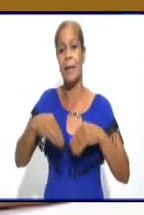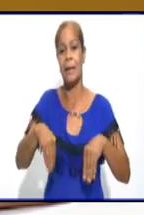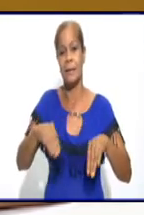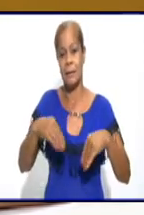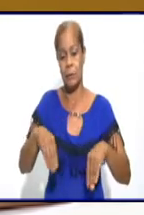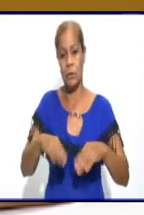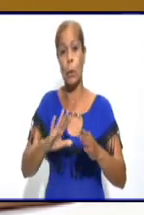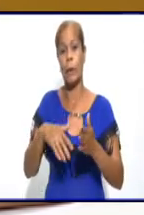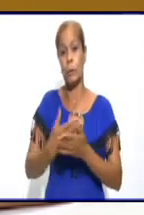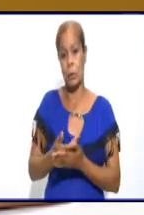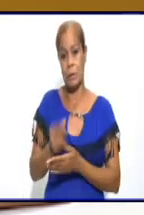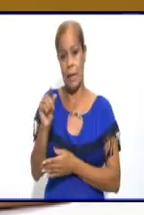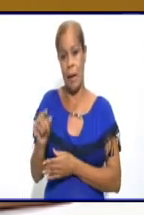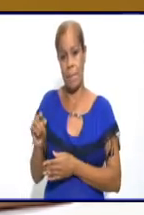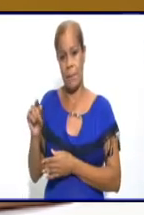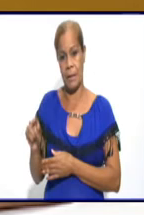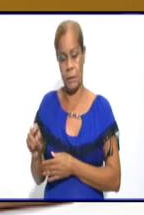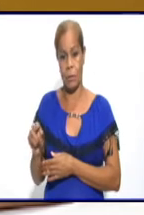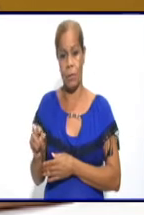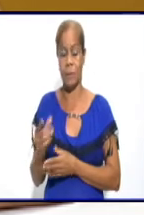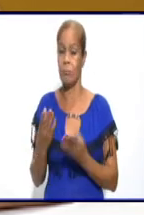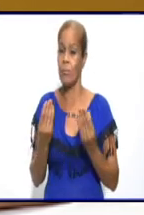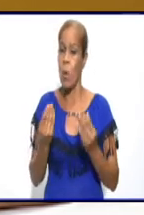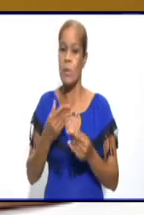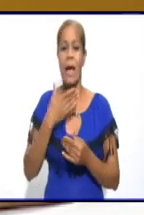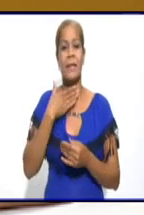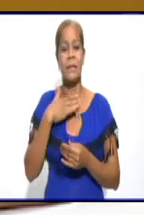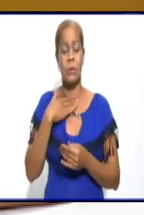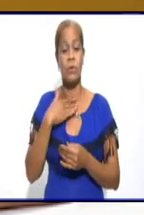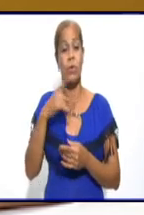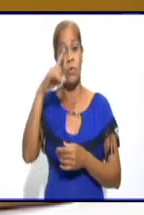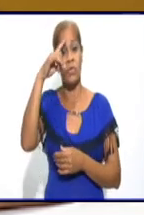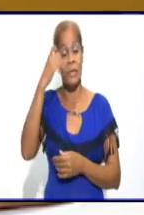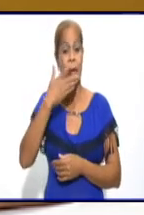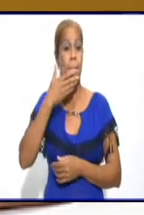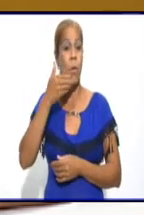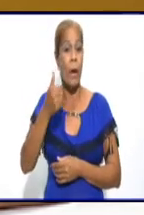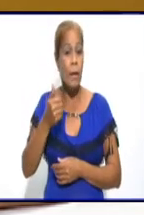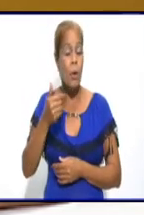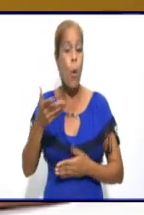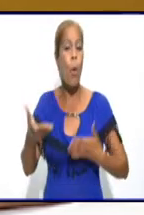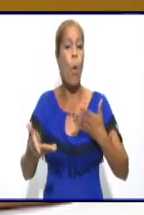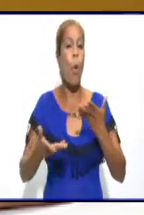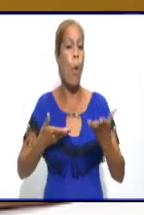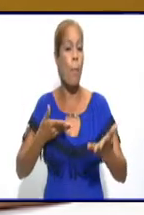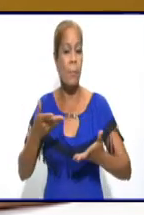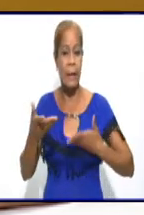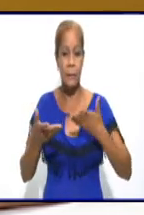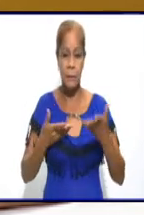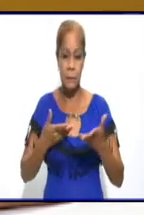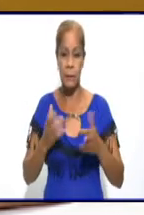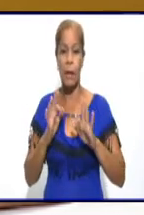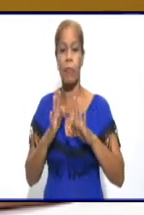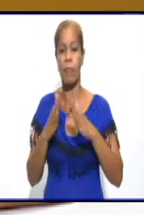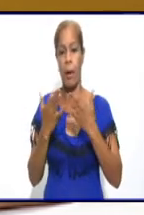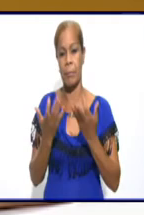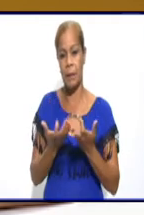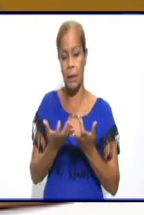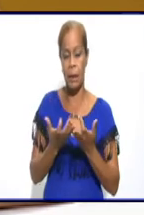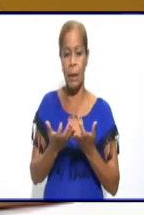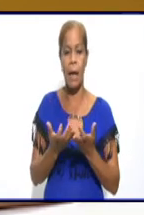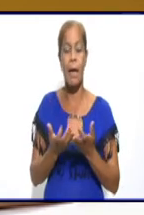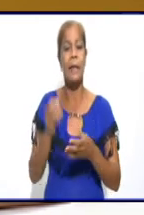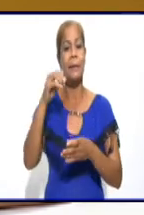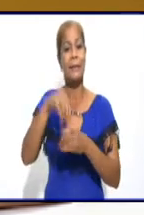que están más angustiados y están más ansiosos y si es bueno si compartir en familia y estar el tiempo en la casa